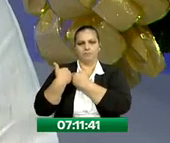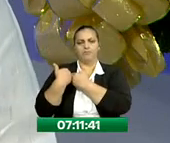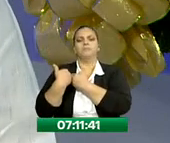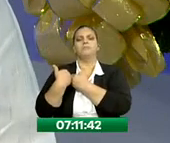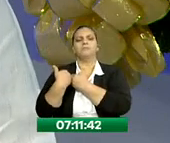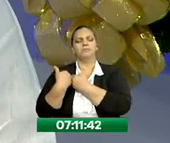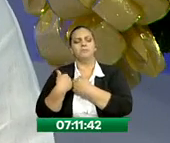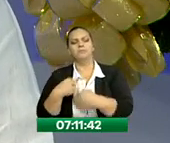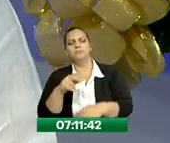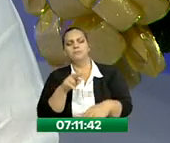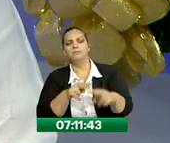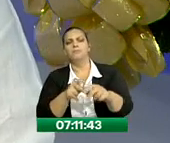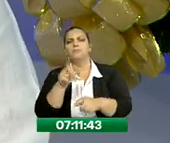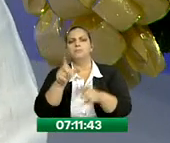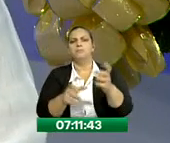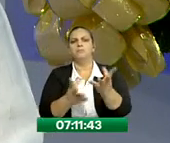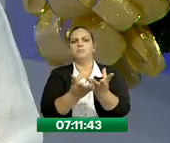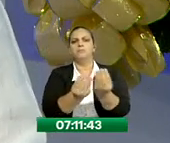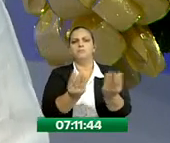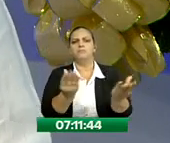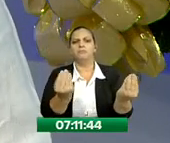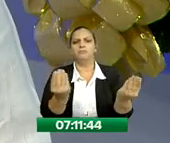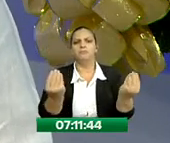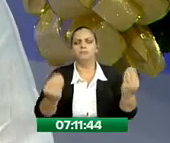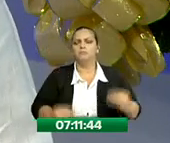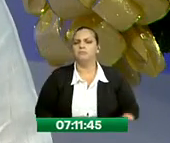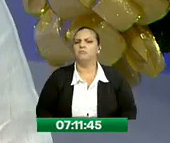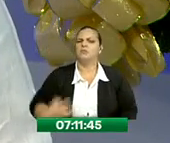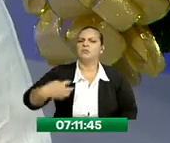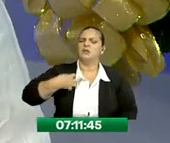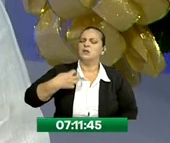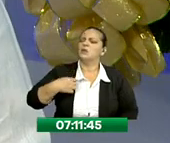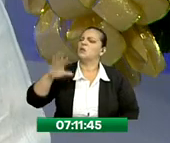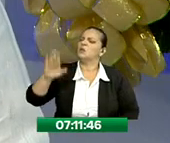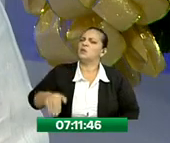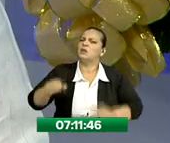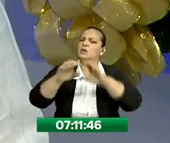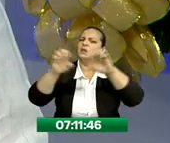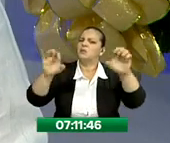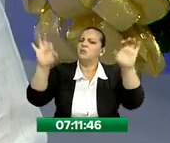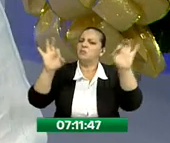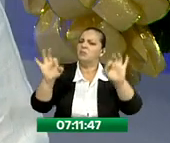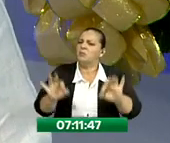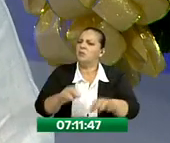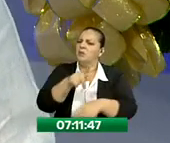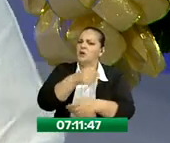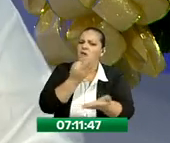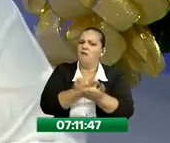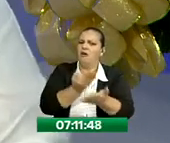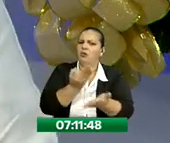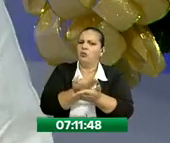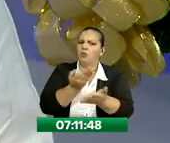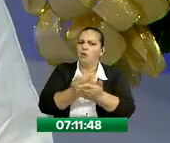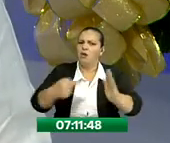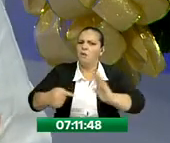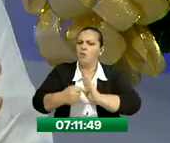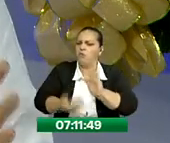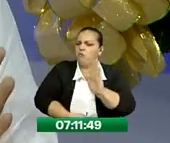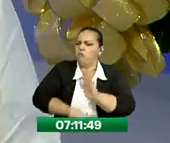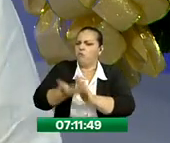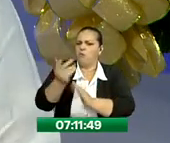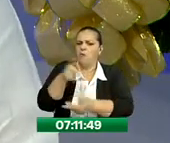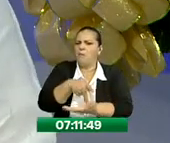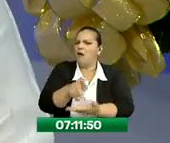reclamos de la ciudadanía respecto al servicio público, en este caso provisto por parte de CENEL. Cabe señalar que el sistema eléctrico,